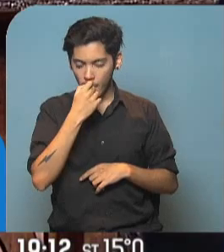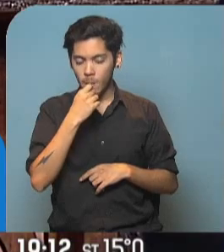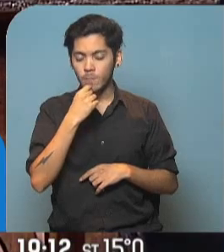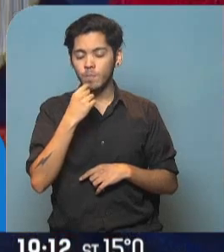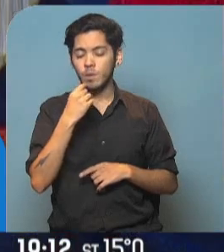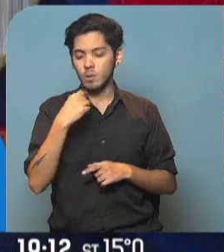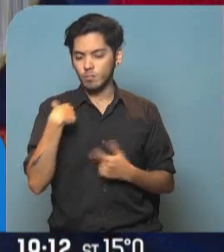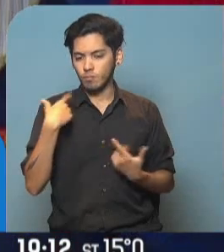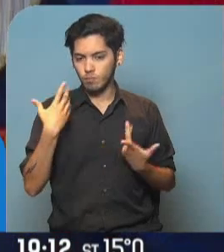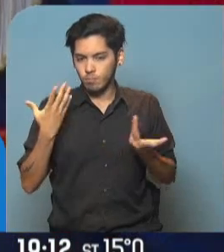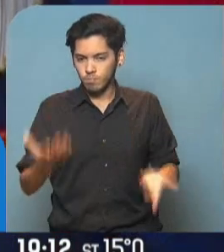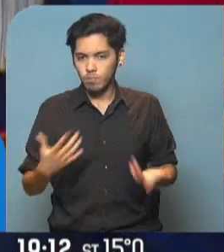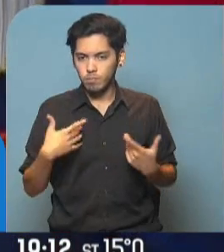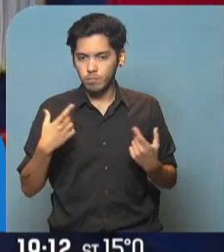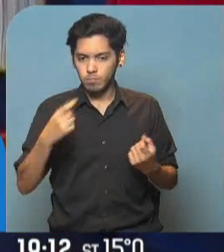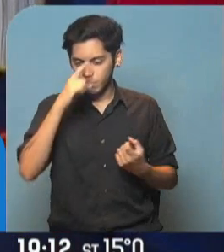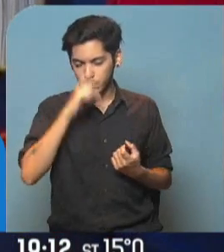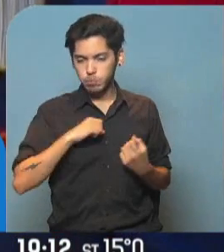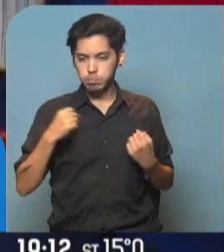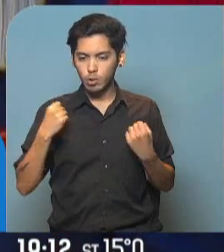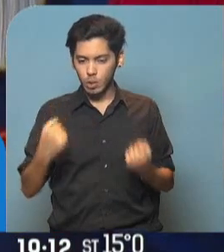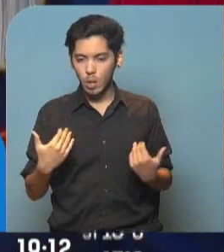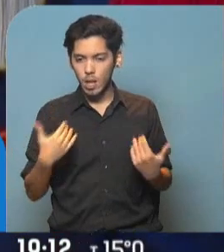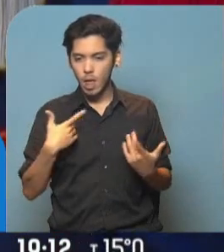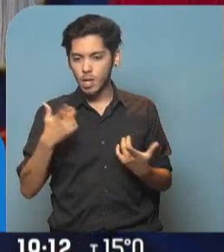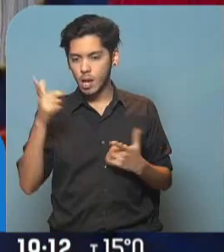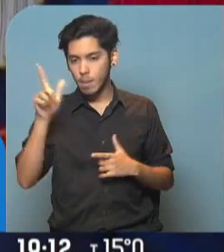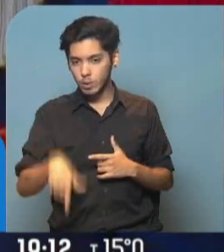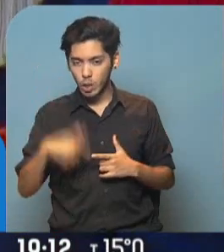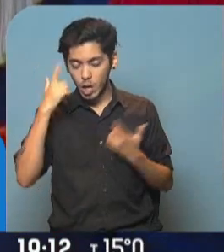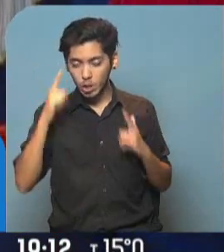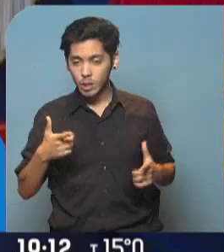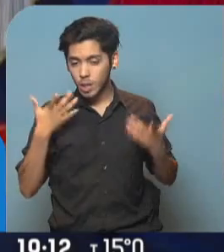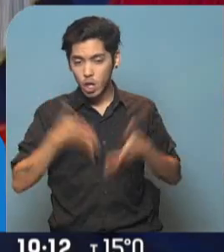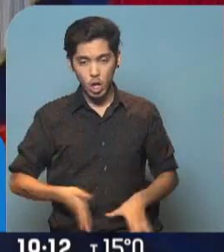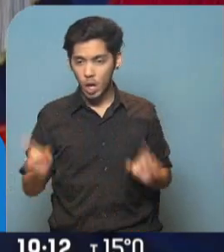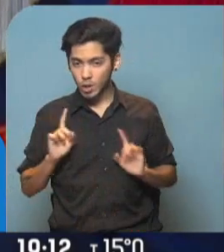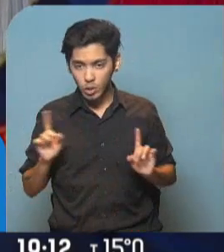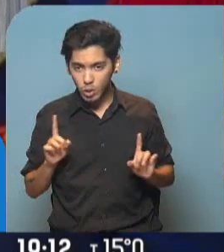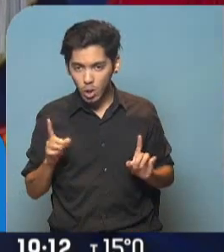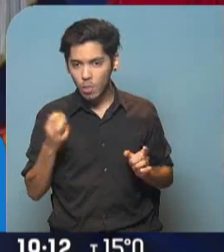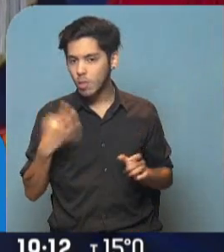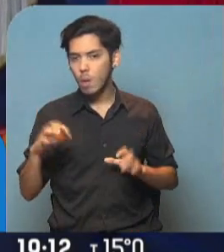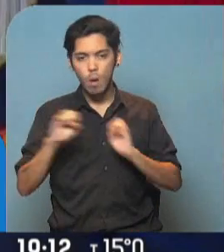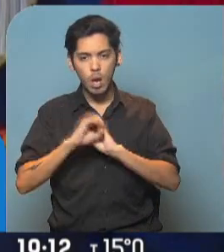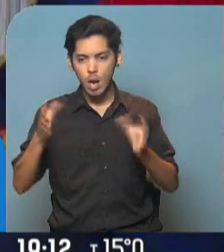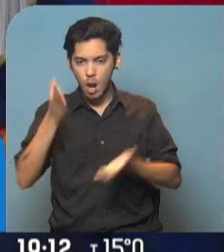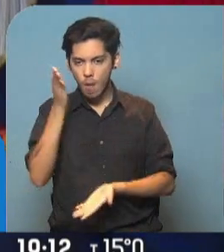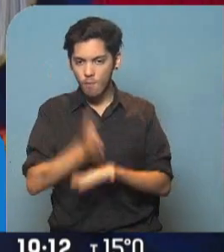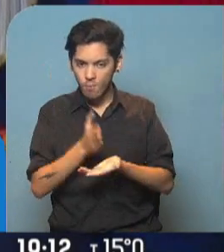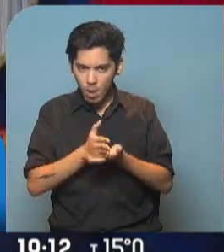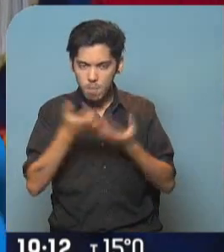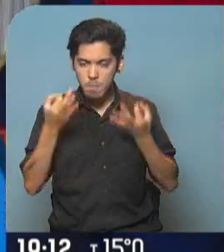nos anima a que la defensa del inocente que no ha nacido, por ejemplo, debe ser clara, firme